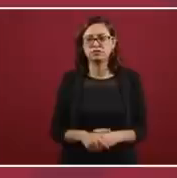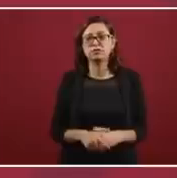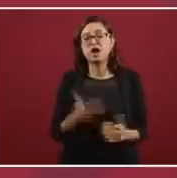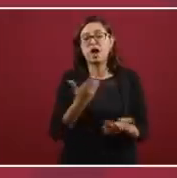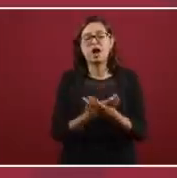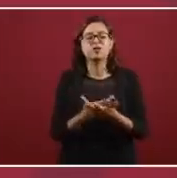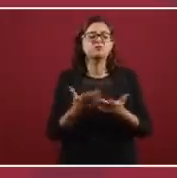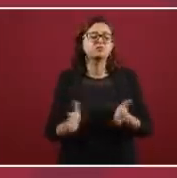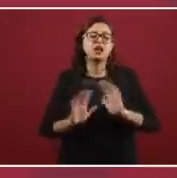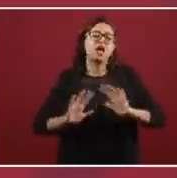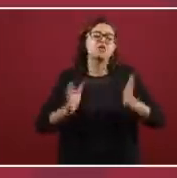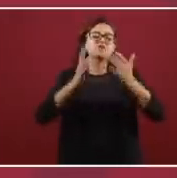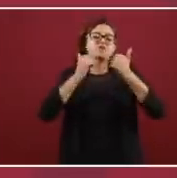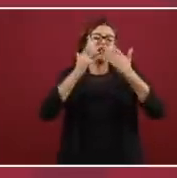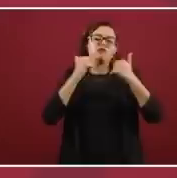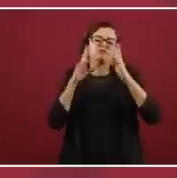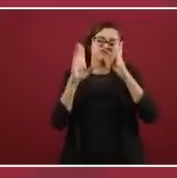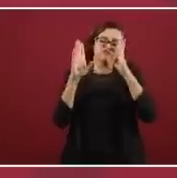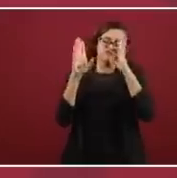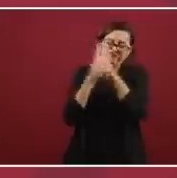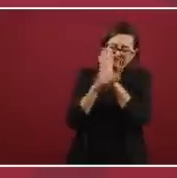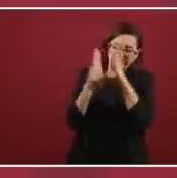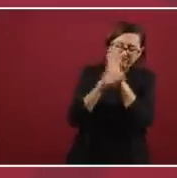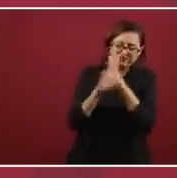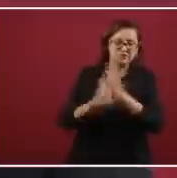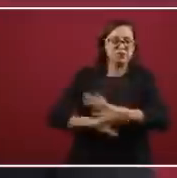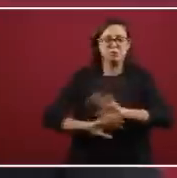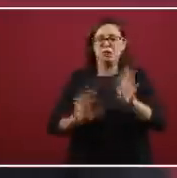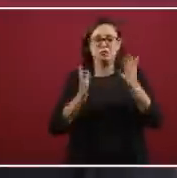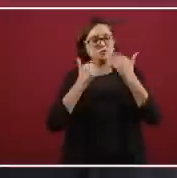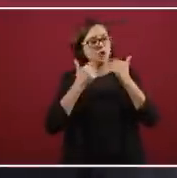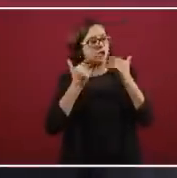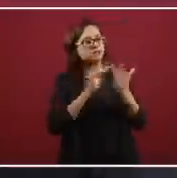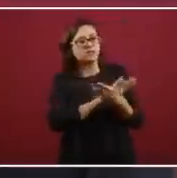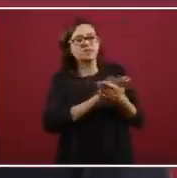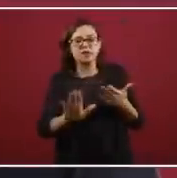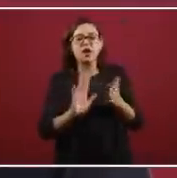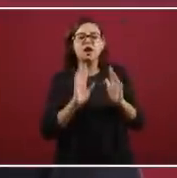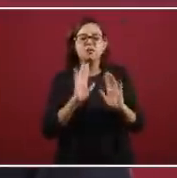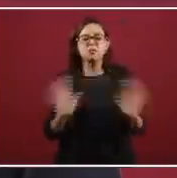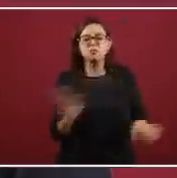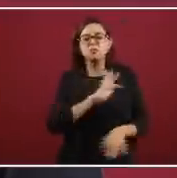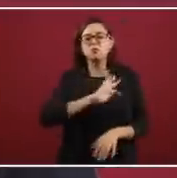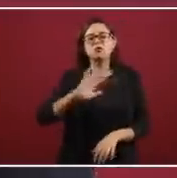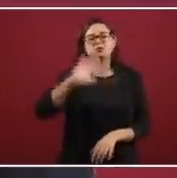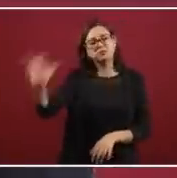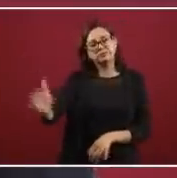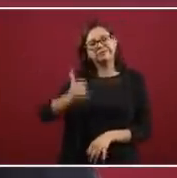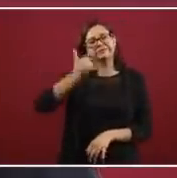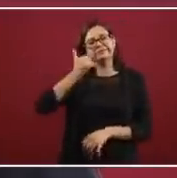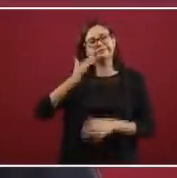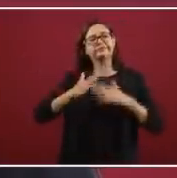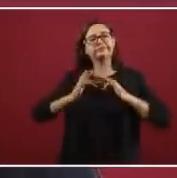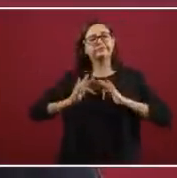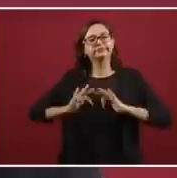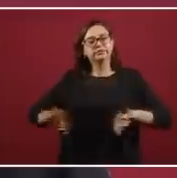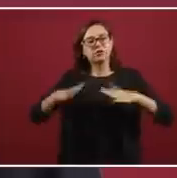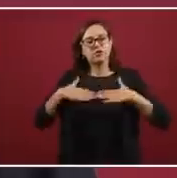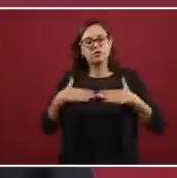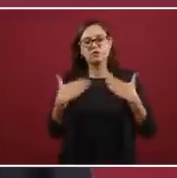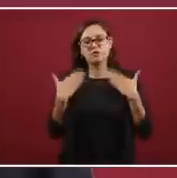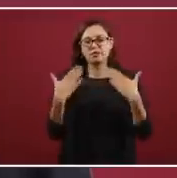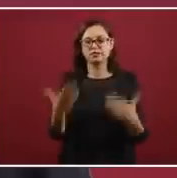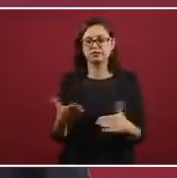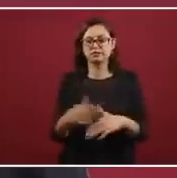golondrinas en el alambre. Y ahora puede uno hablar con confianza. De